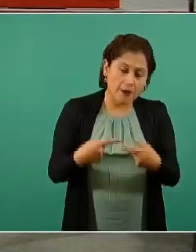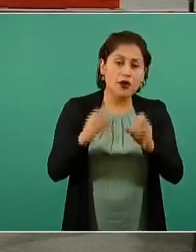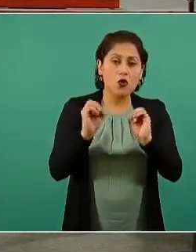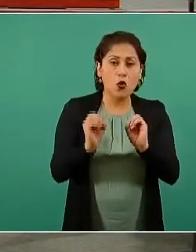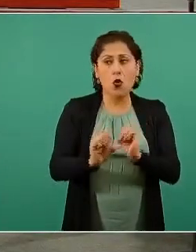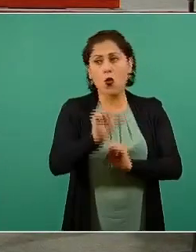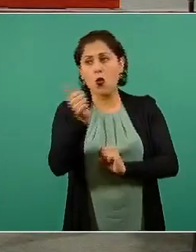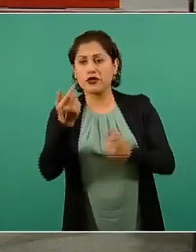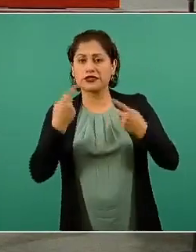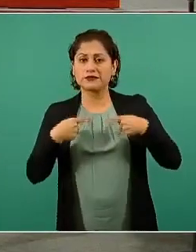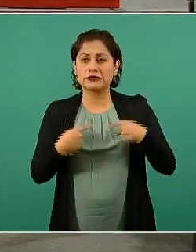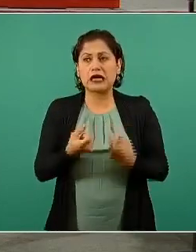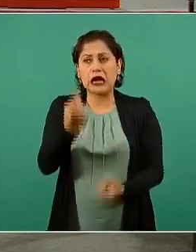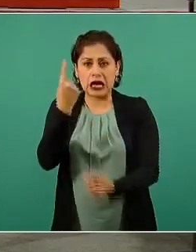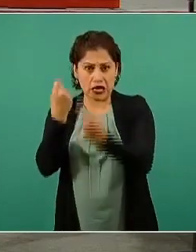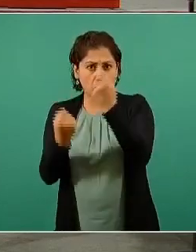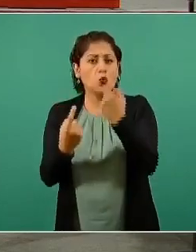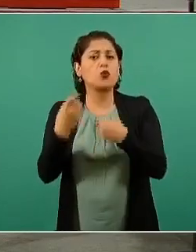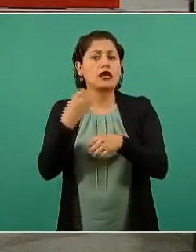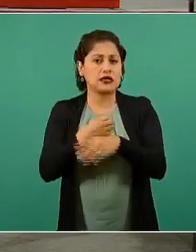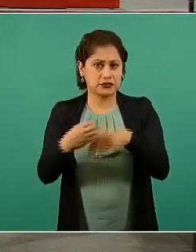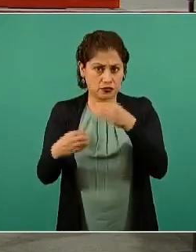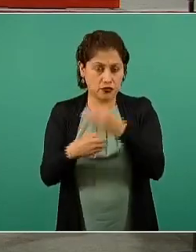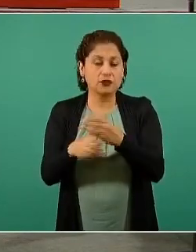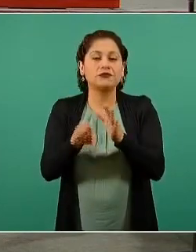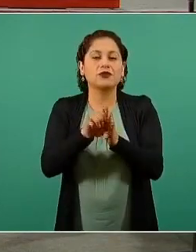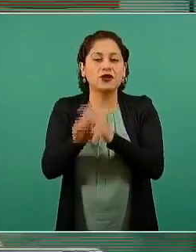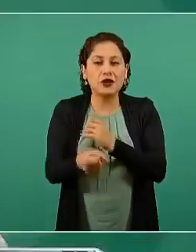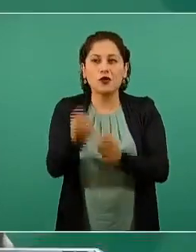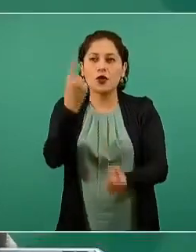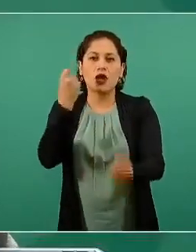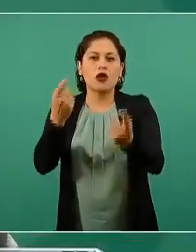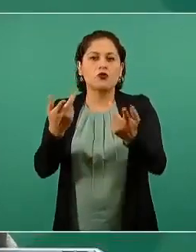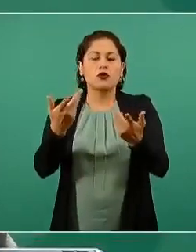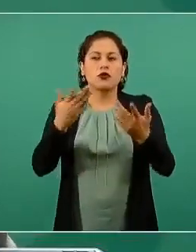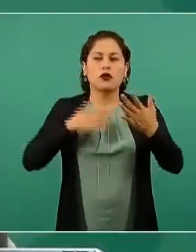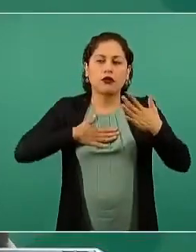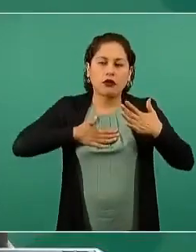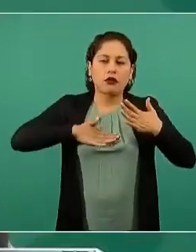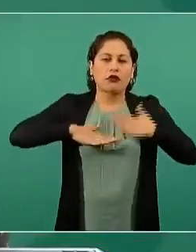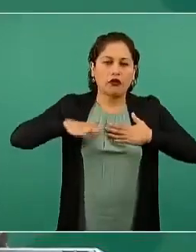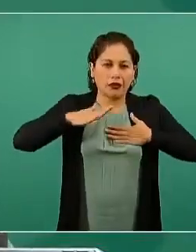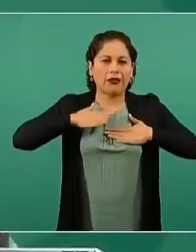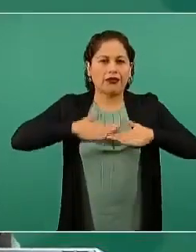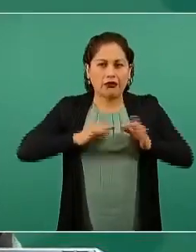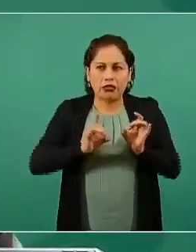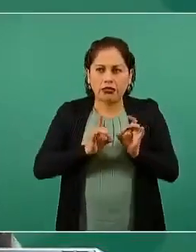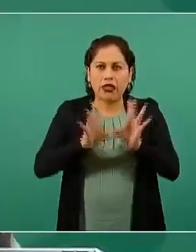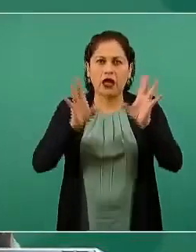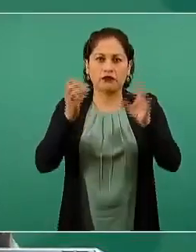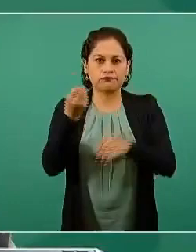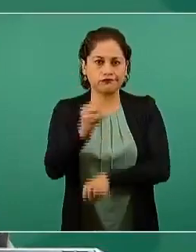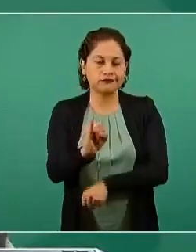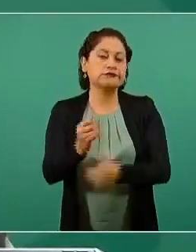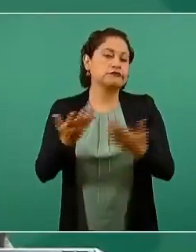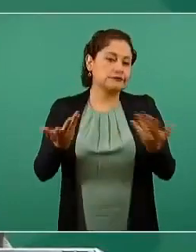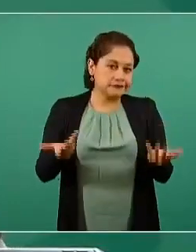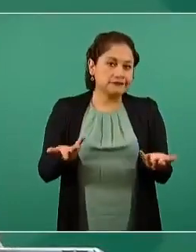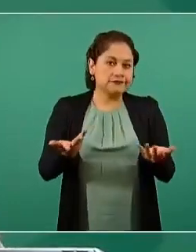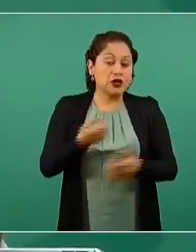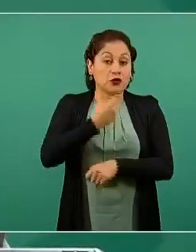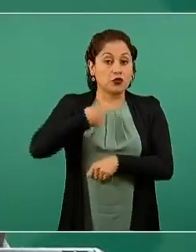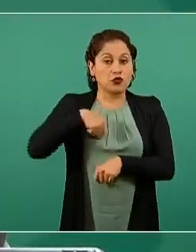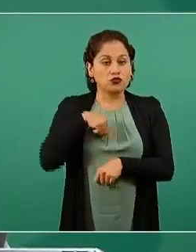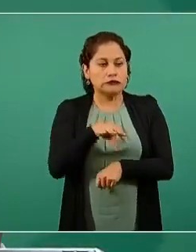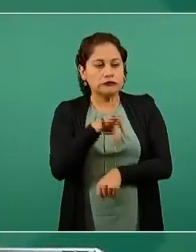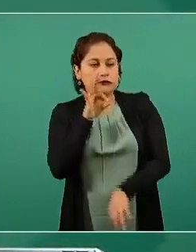del todo, como estas fatigas que ocurren episódicamente. Y lo que estamos buscando